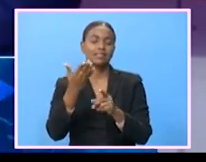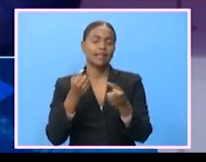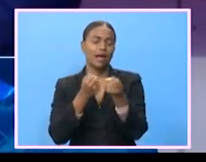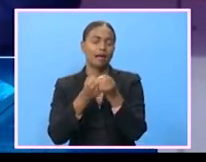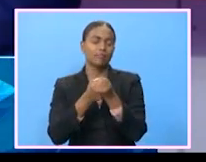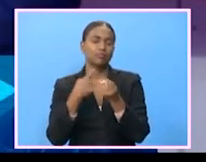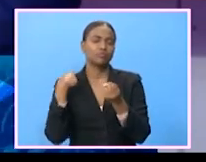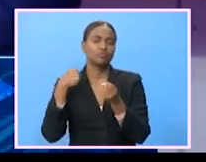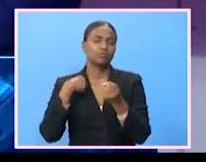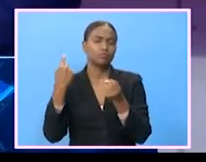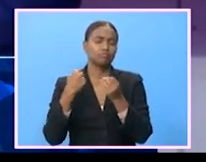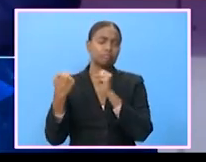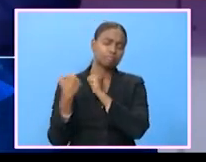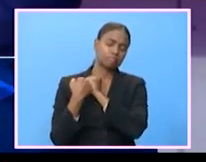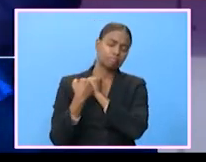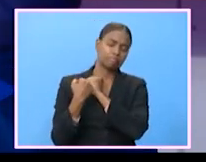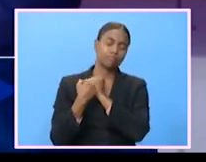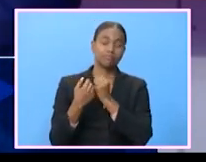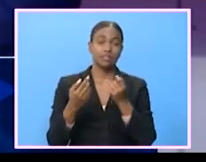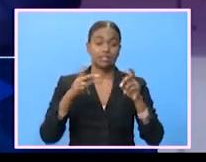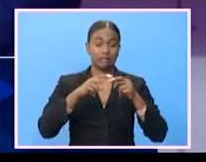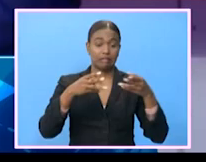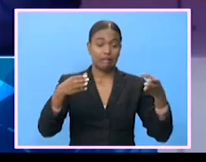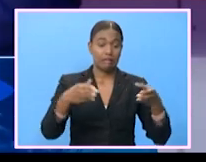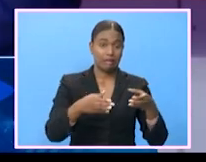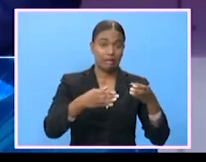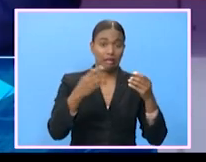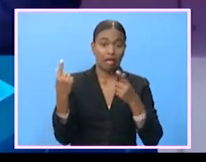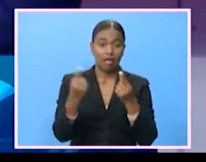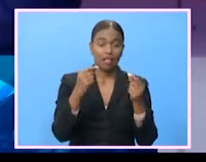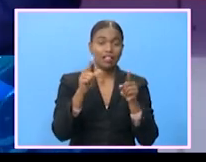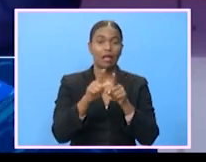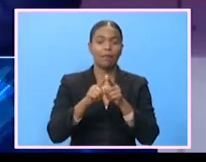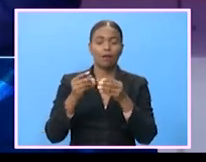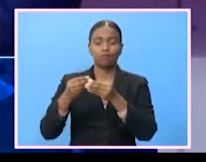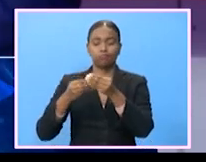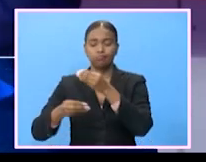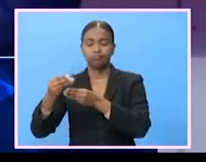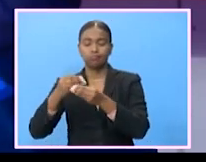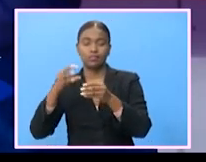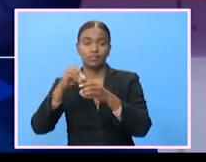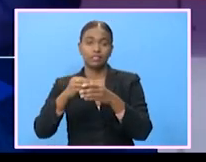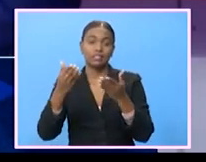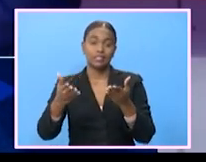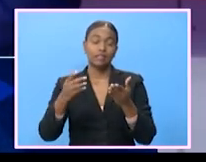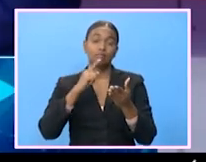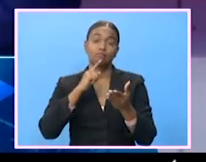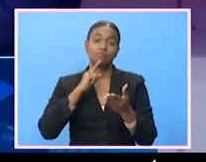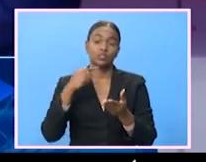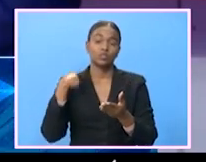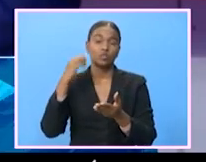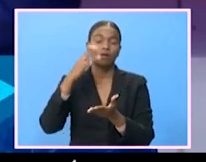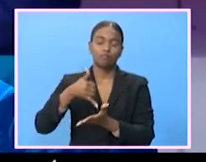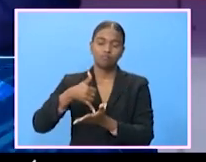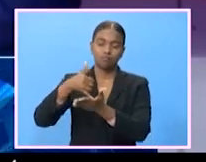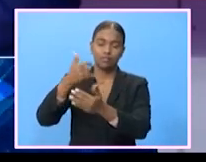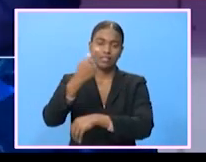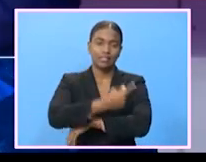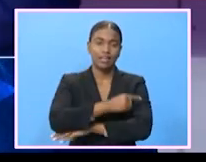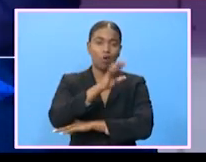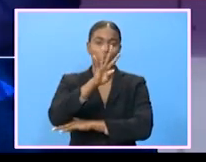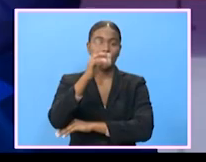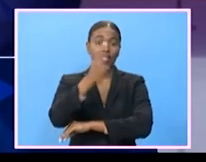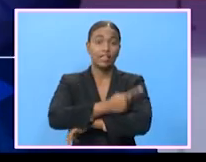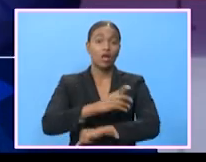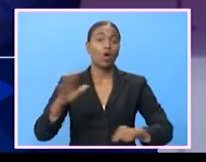que nosotros hemos recibido tanto en el evento como también con las inversiones que están haciendo en Santiago. Así que tenemos ese reconocimiento. El día 4, el día